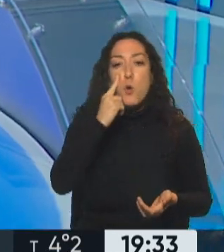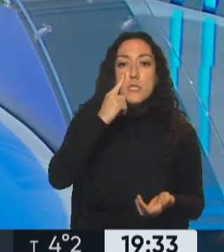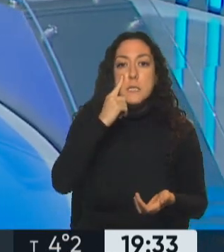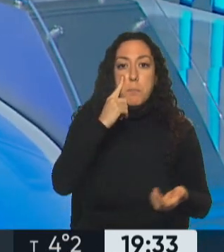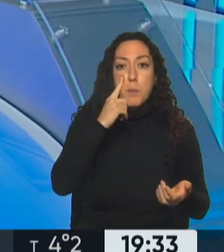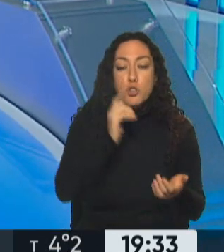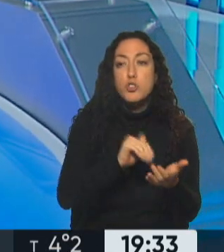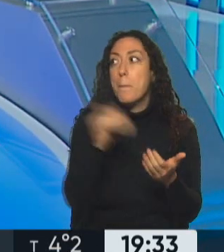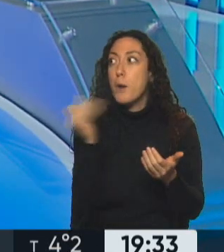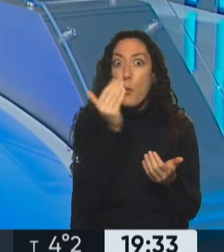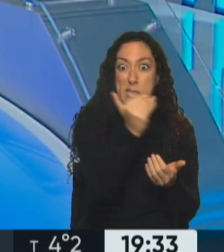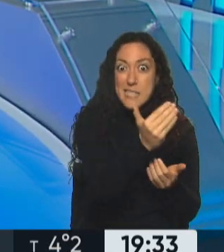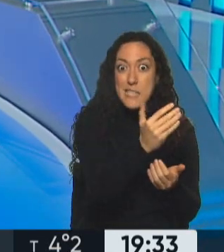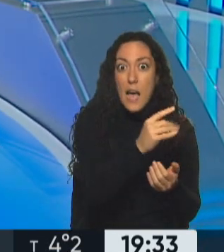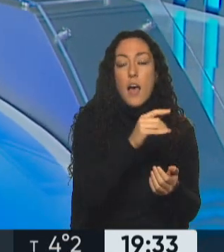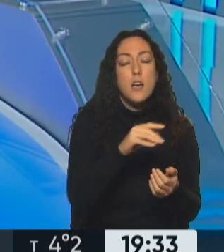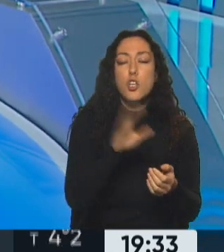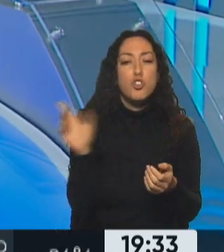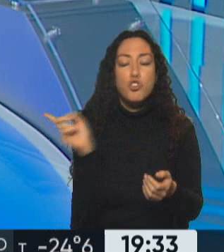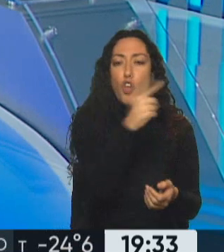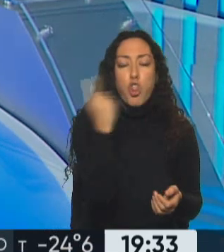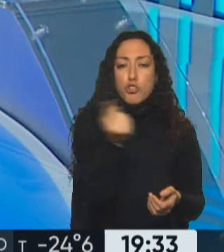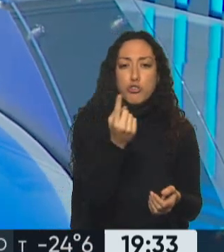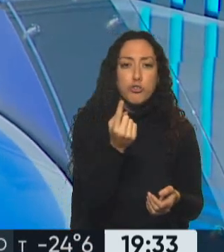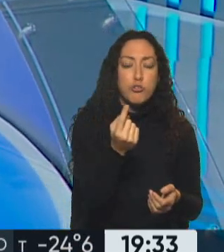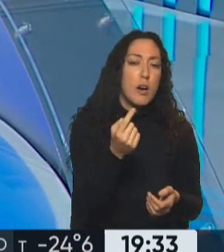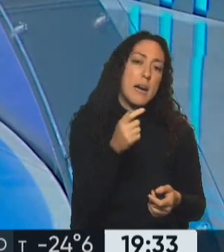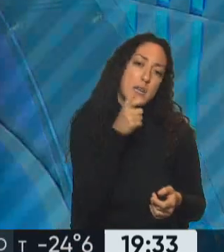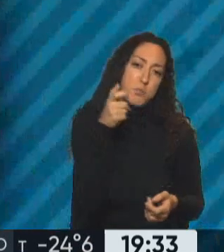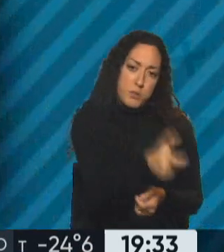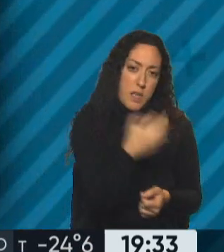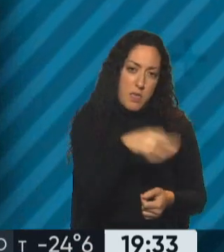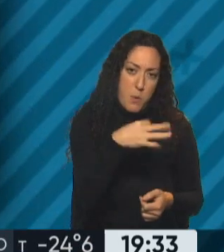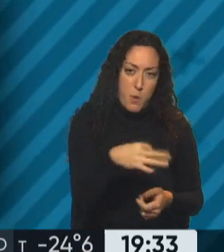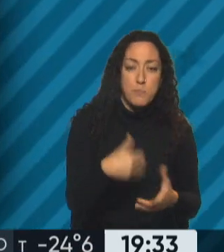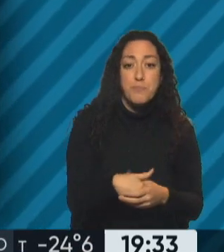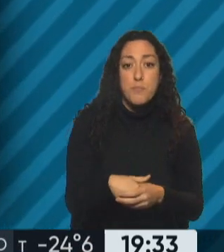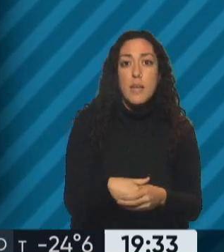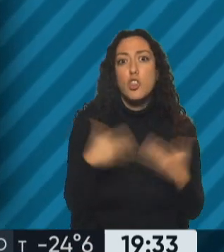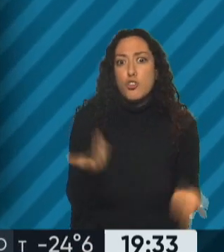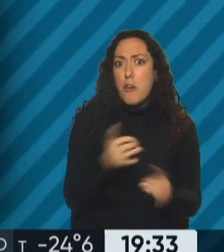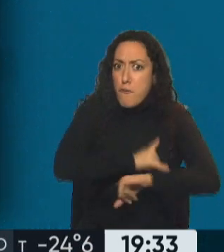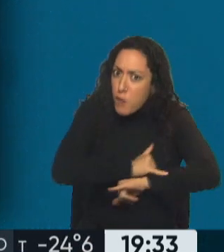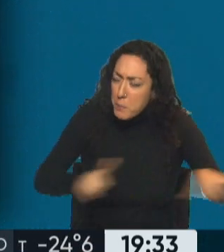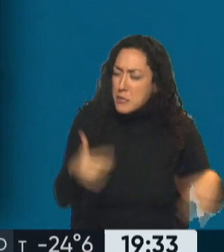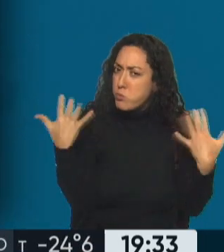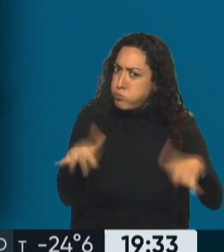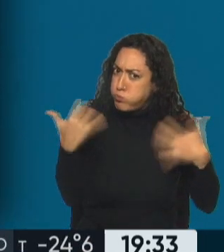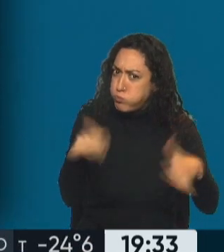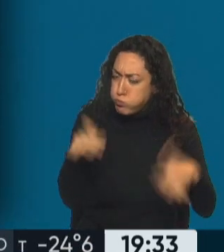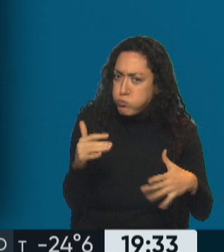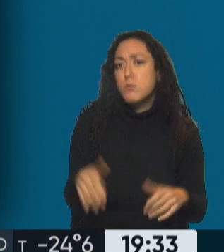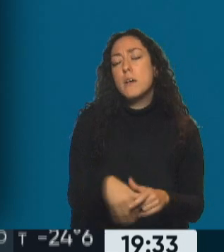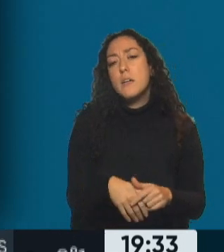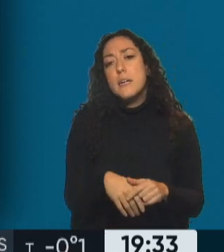Aires, que nos dio cuanti y cualitativamente, porque nos dio mucha información esa encuesta, pero además se